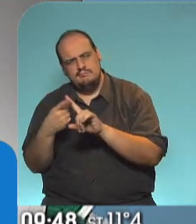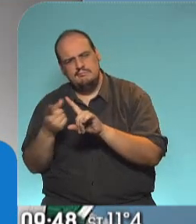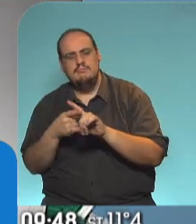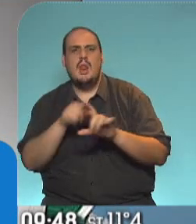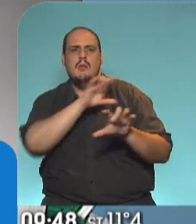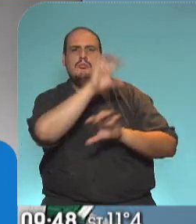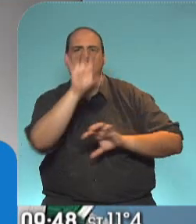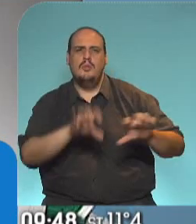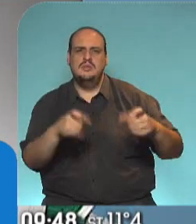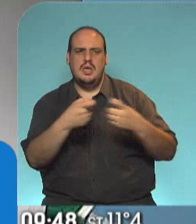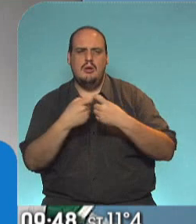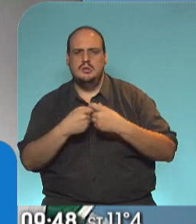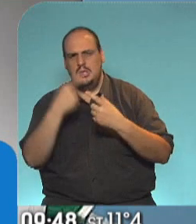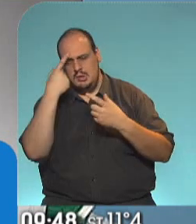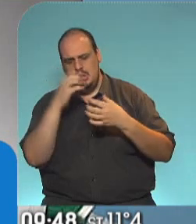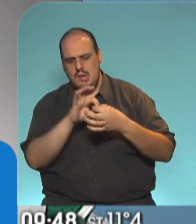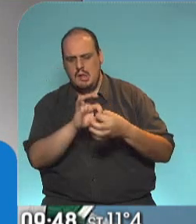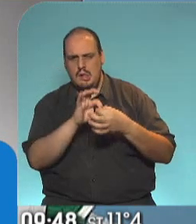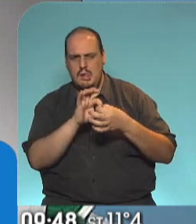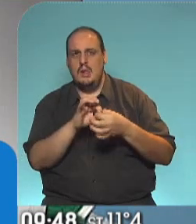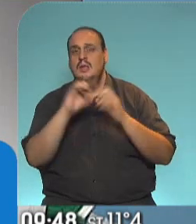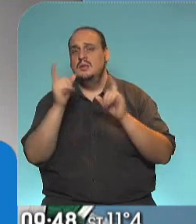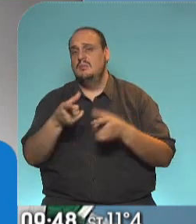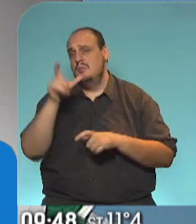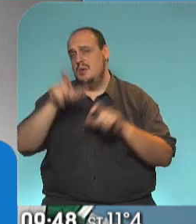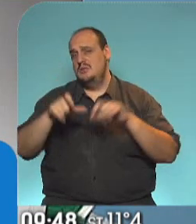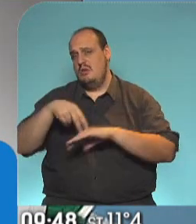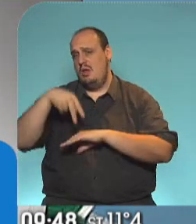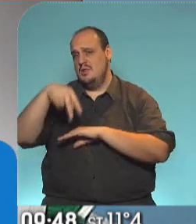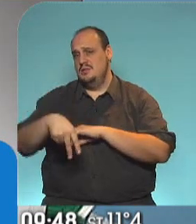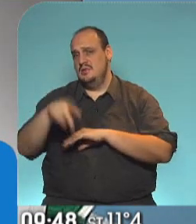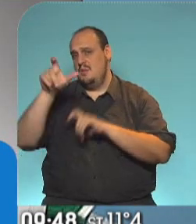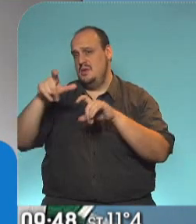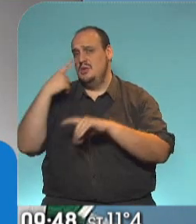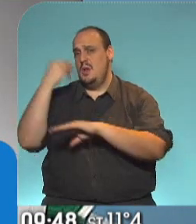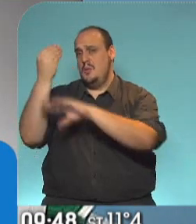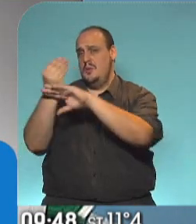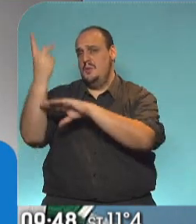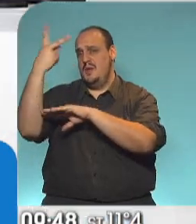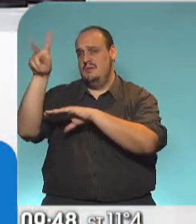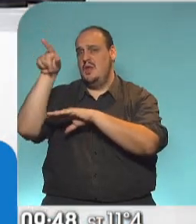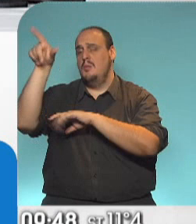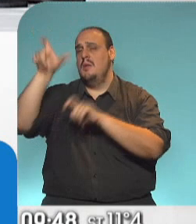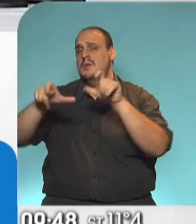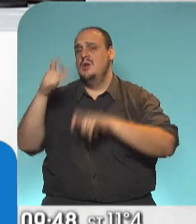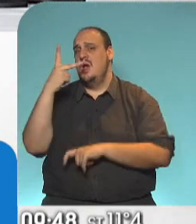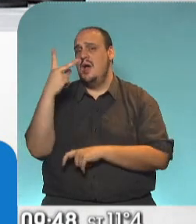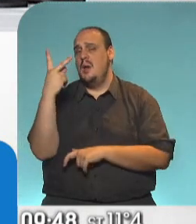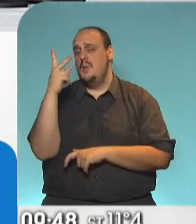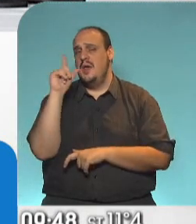organizaciones y en este caso en cancillería para las personas en el exterior para que ninguna persona con vih se quede sin medicación